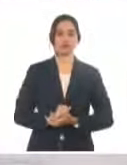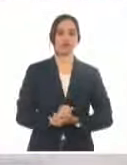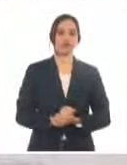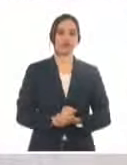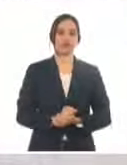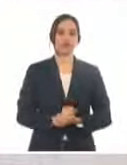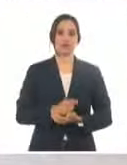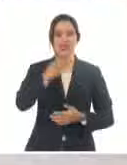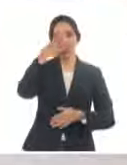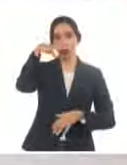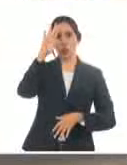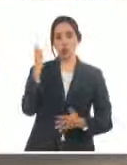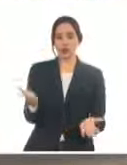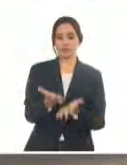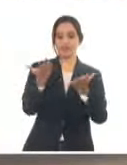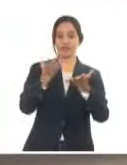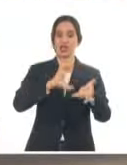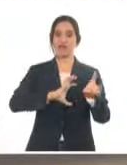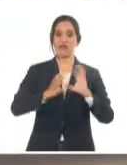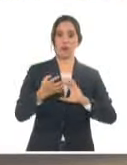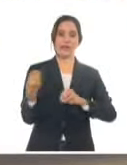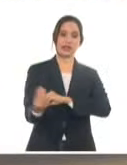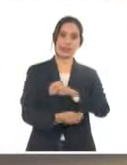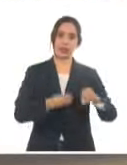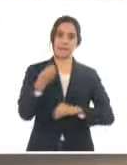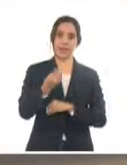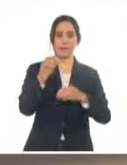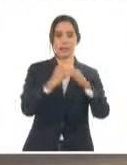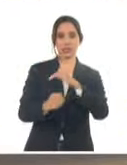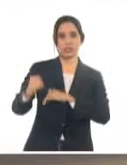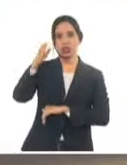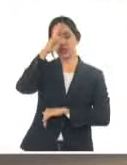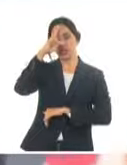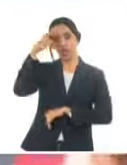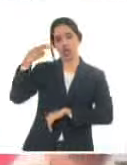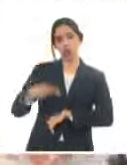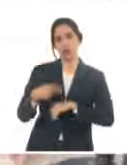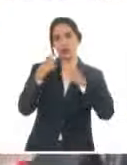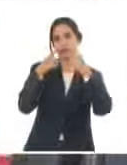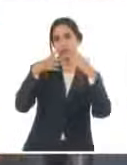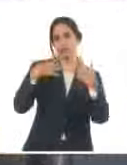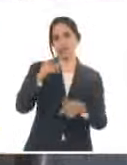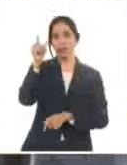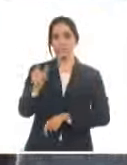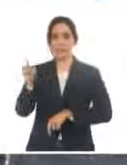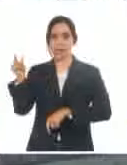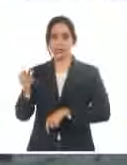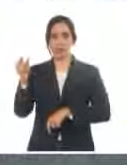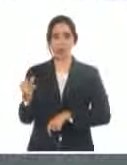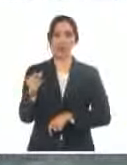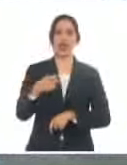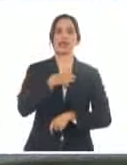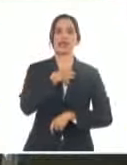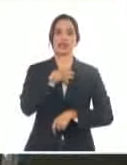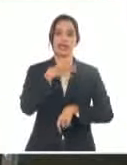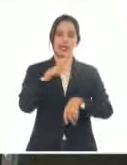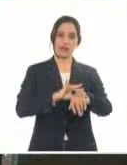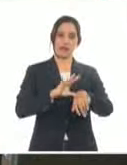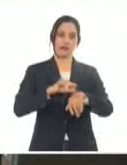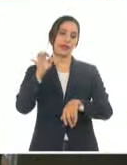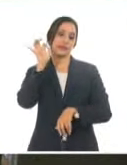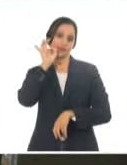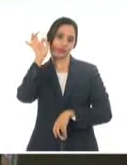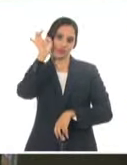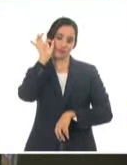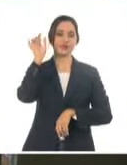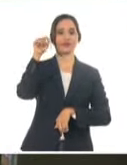Cuba estimula estrategias desde el Ministerio de Salud Pública enfocadas hacia personas que conviven con VIH-Sida. El taller